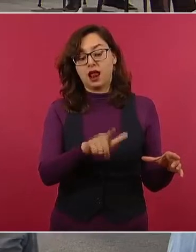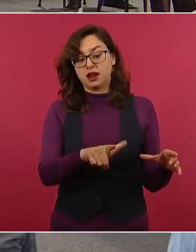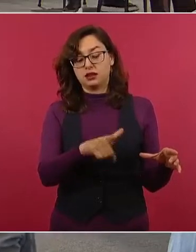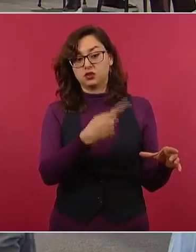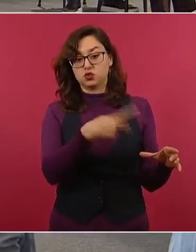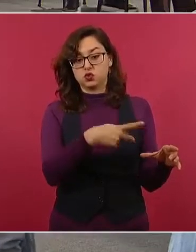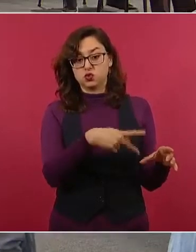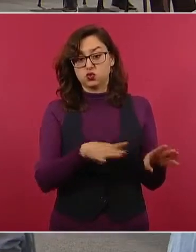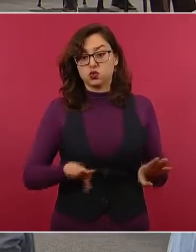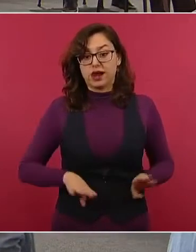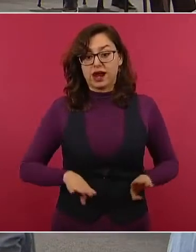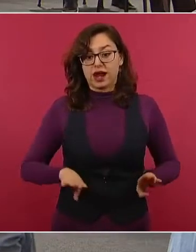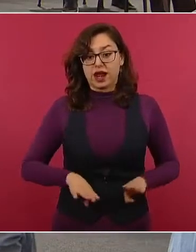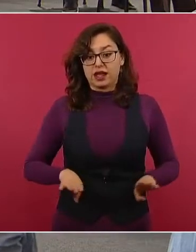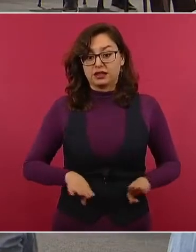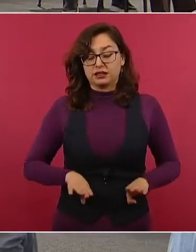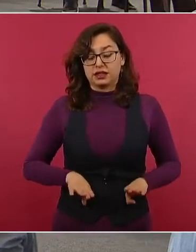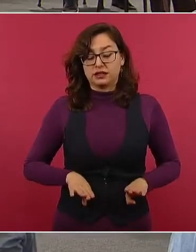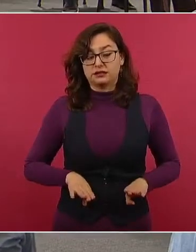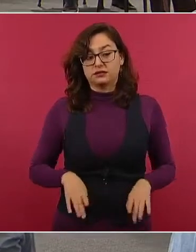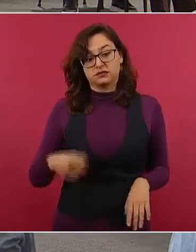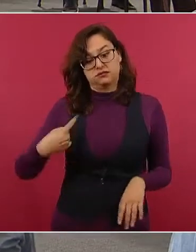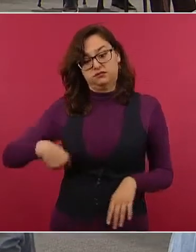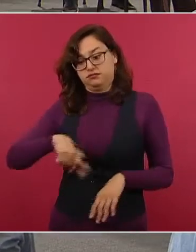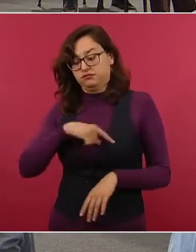es que ellos piensan que el gobierno